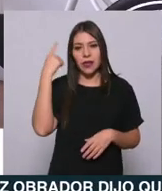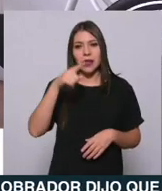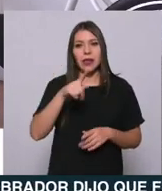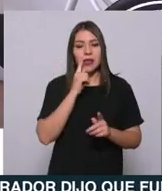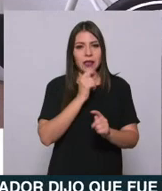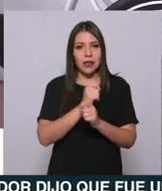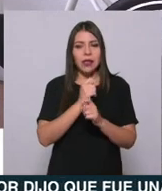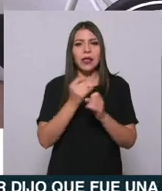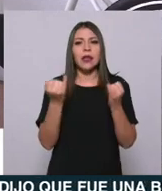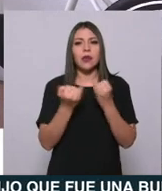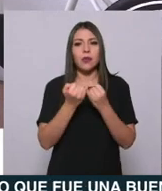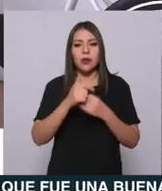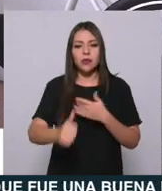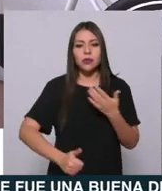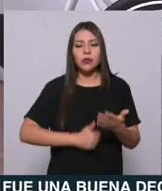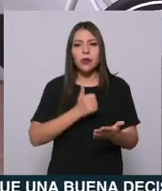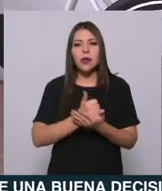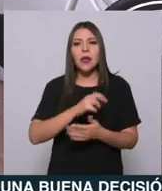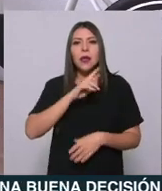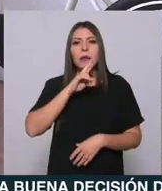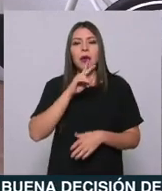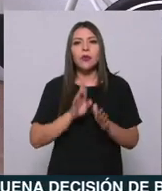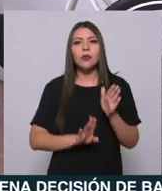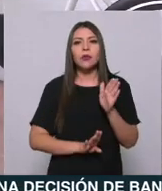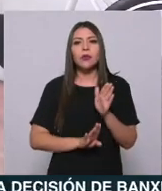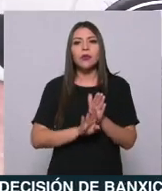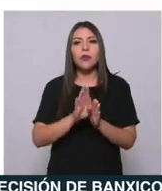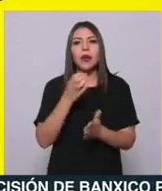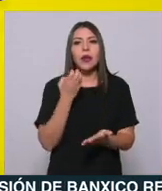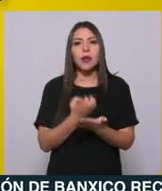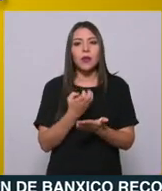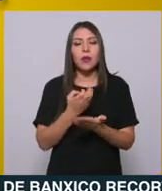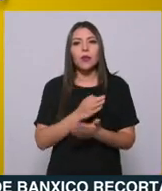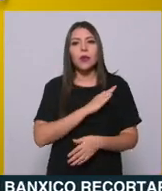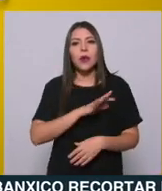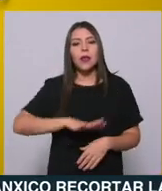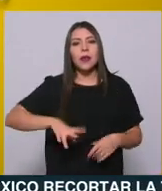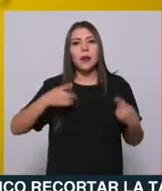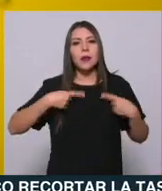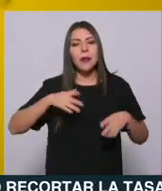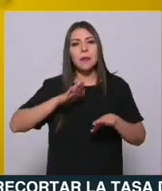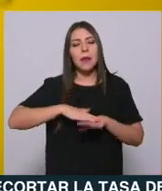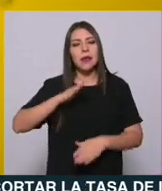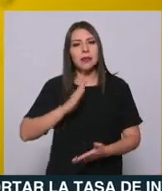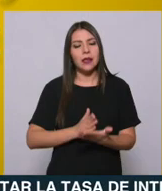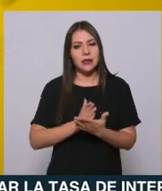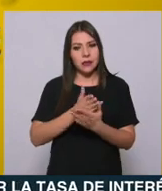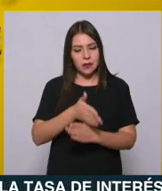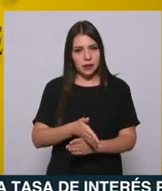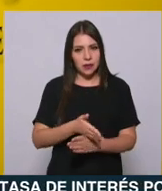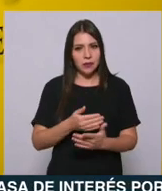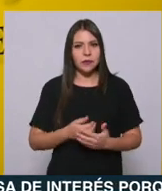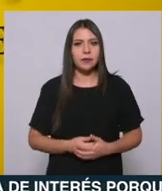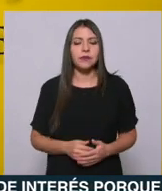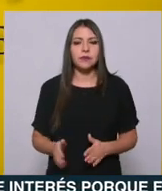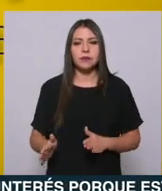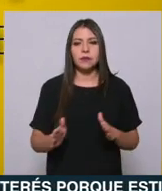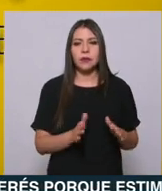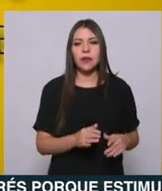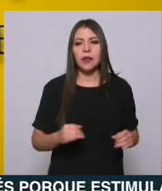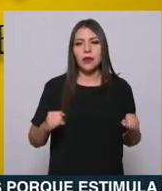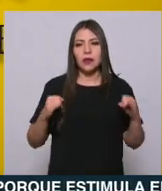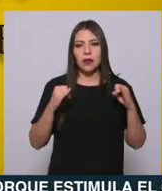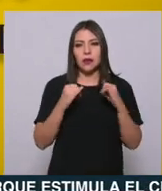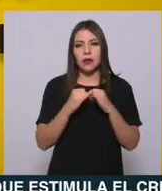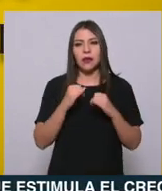desarrollo económico de una ciudad y cómo podemos hacerla más asequible a las personas. En este sentido, el Instituto de Recursos